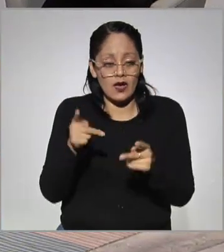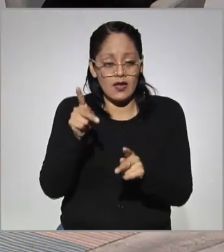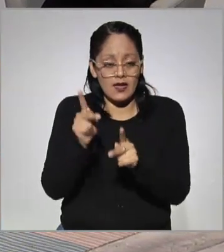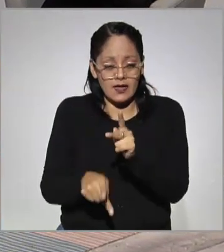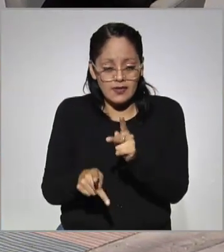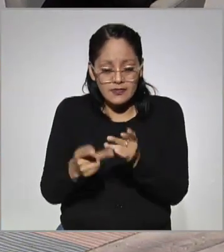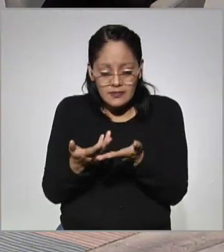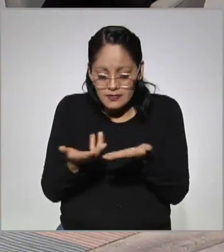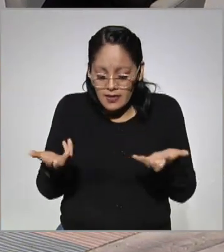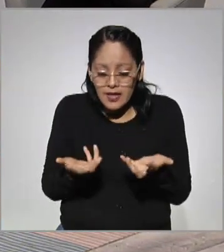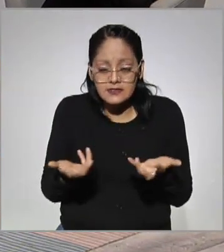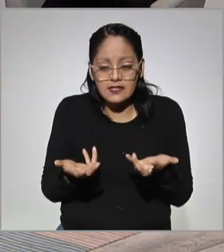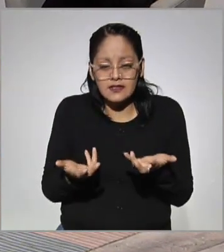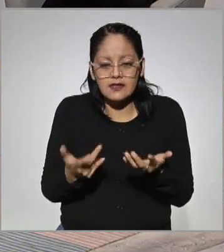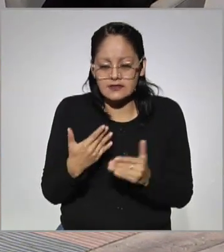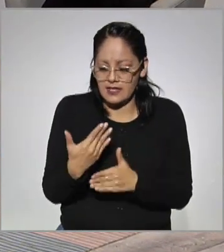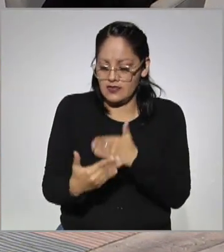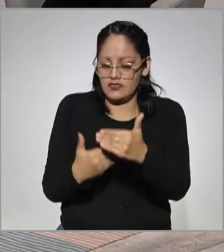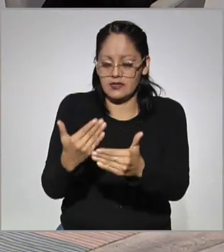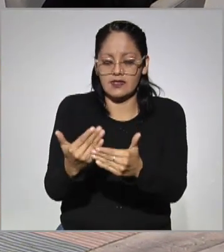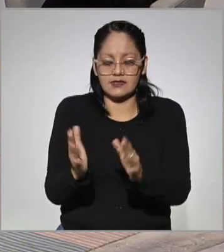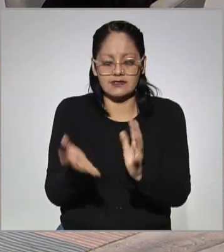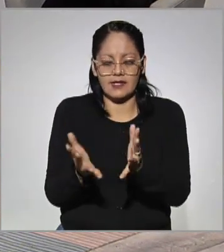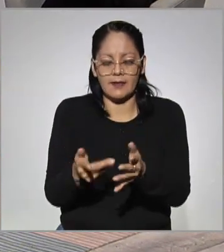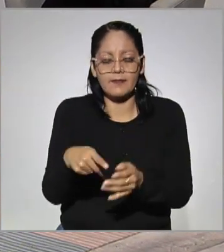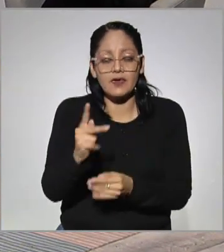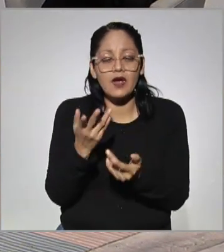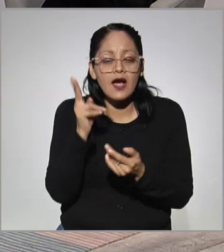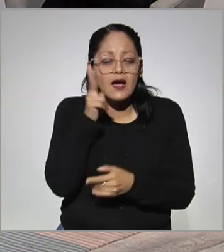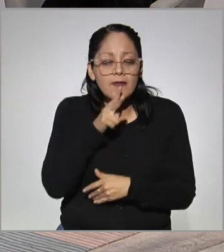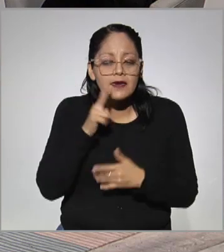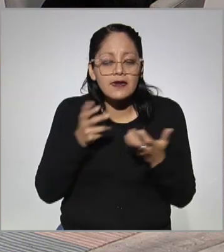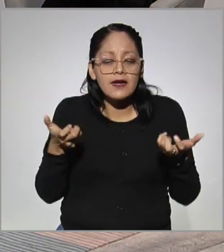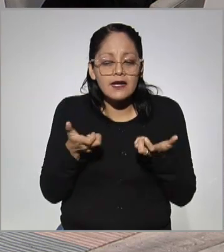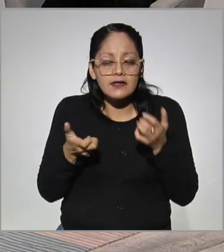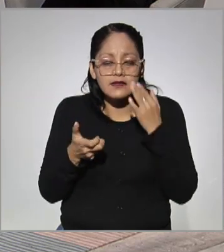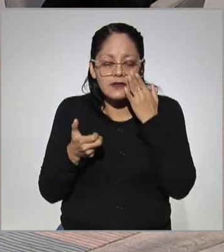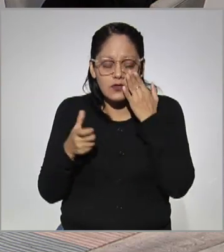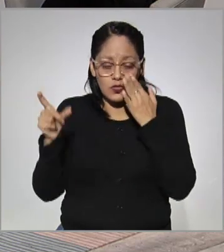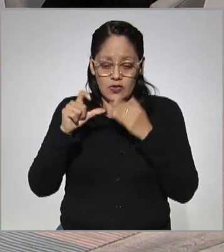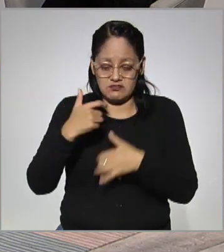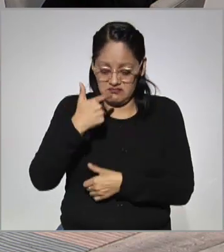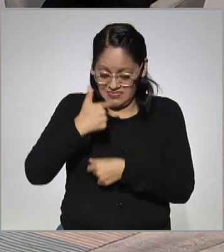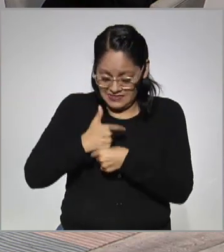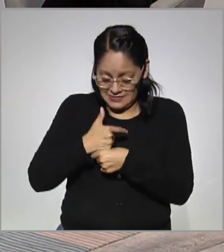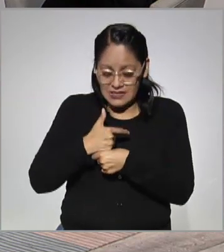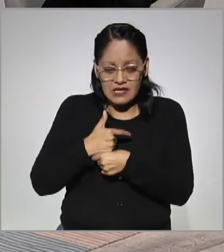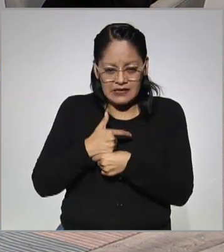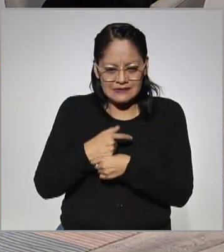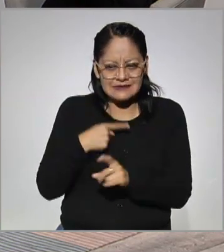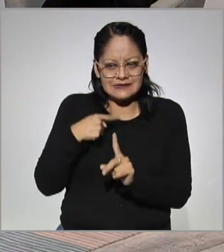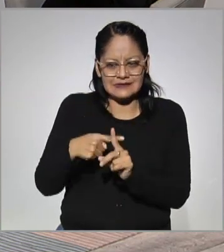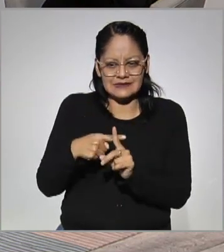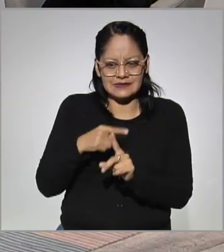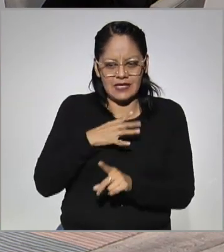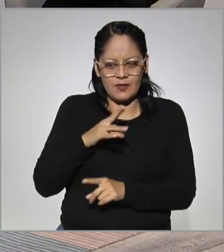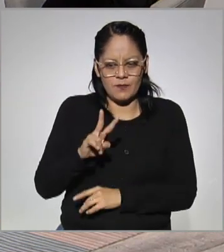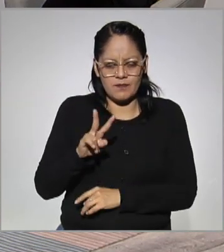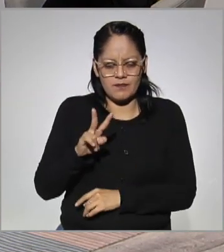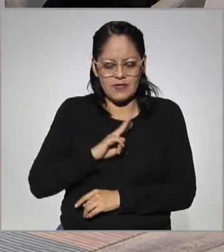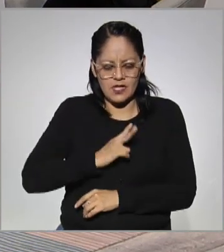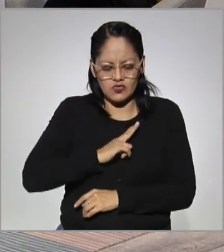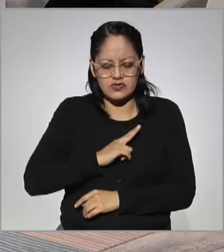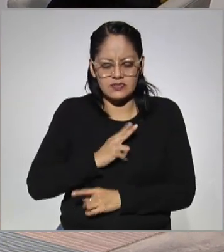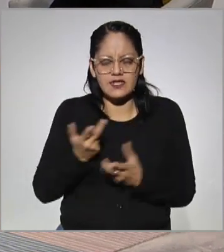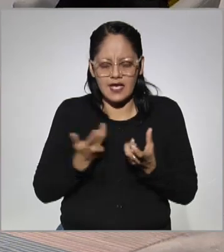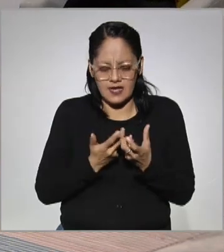qué hacer. Ya vimos, nos adelantamos un poquito aquí, pero vamos a ver qué es lo que se tiene que hacer una vez que tienes un diagnóstico positivo. No se vayan, estamos